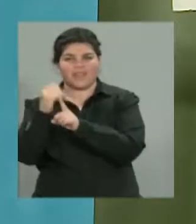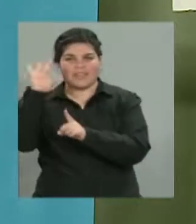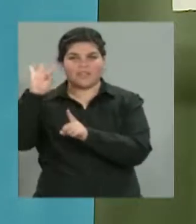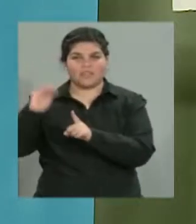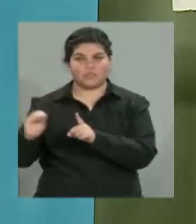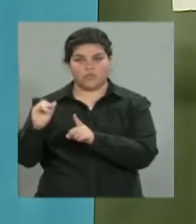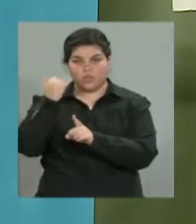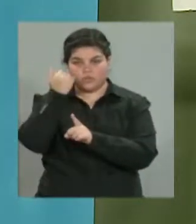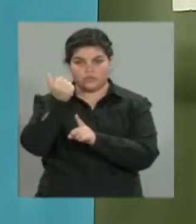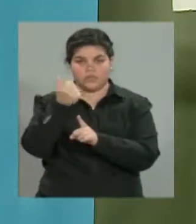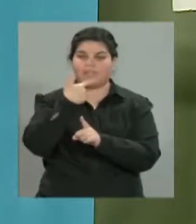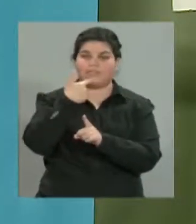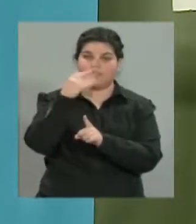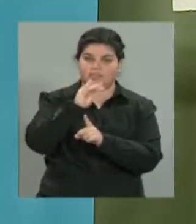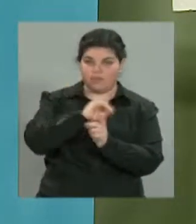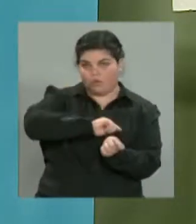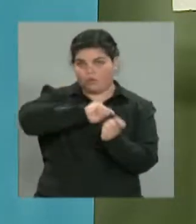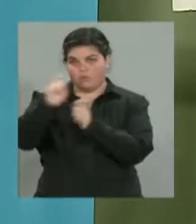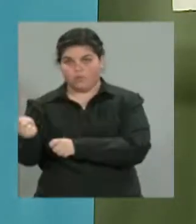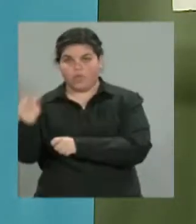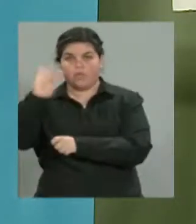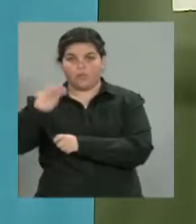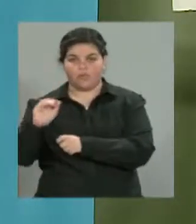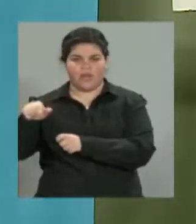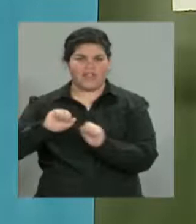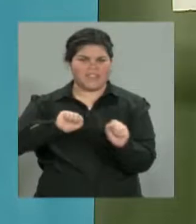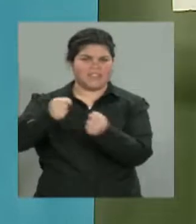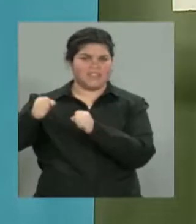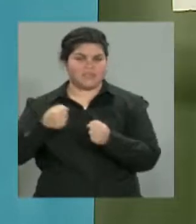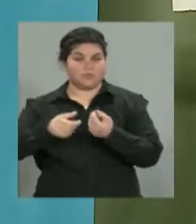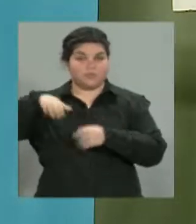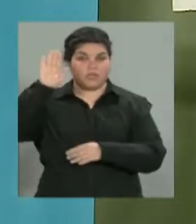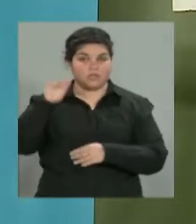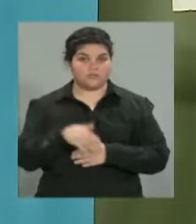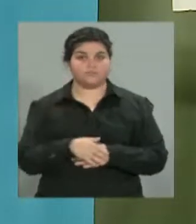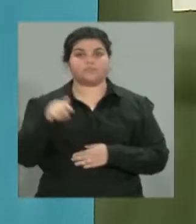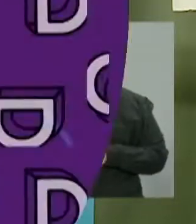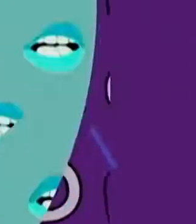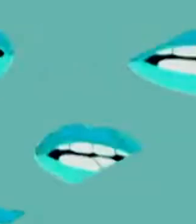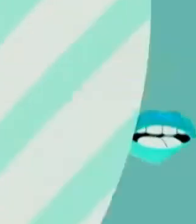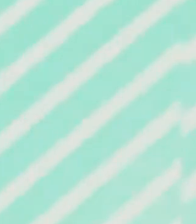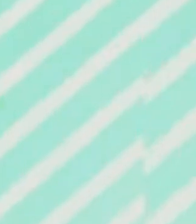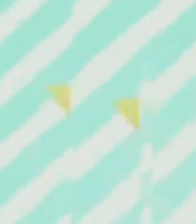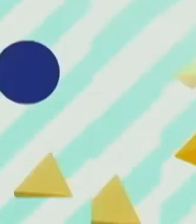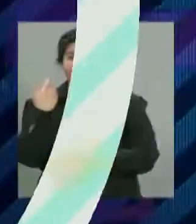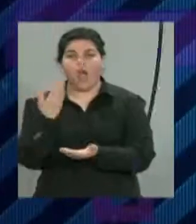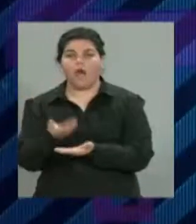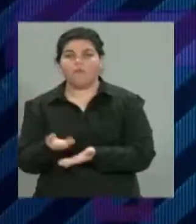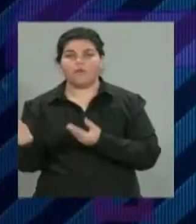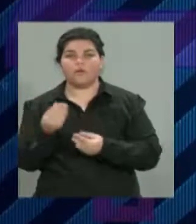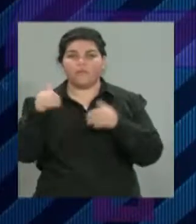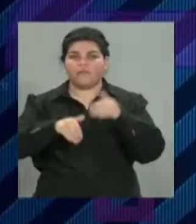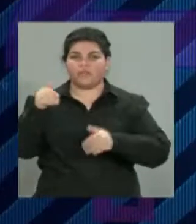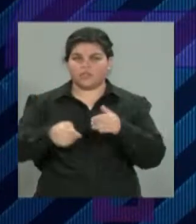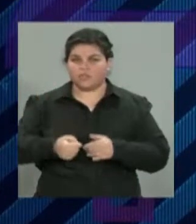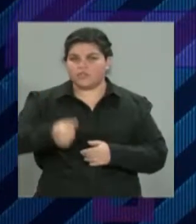la Cámara de Diputados. Ahí la tensión ya era aún mayor, ¿sí? Y como vamos a ver ahora en los resultados que se dio en esa votación, fue muy